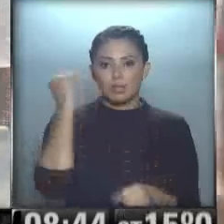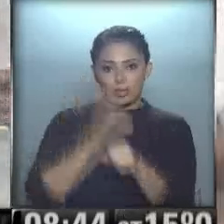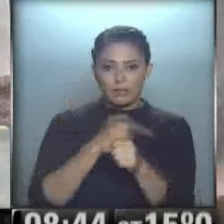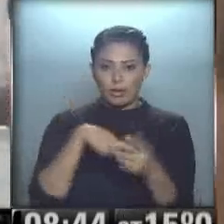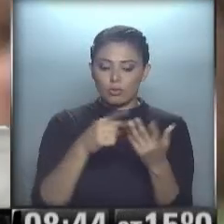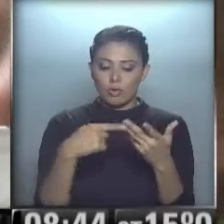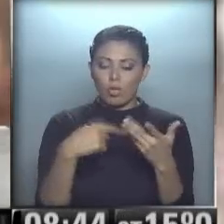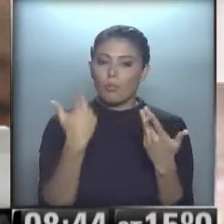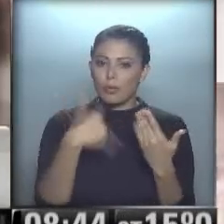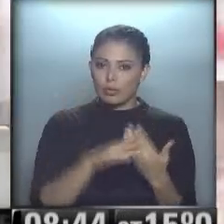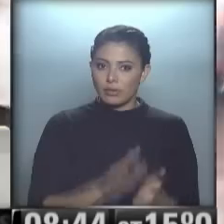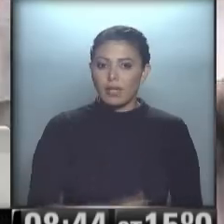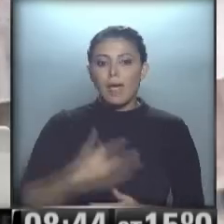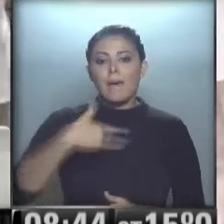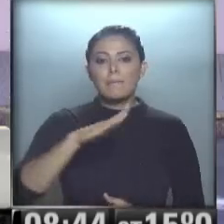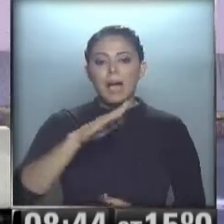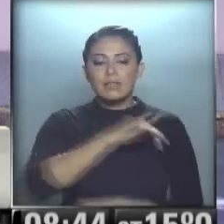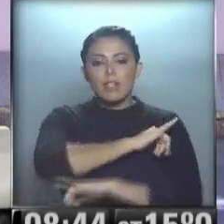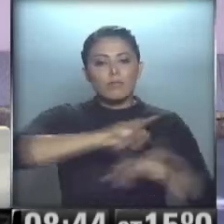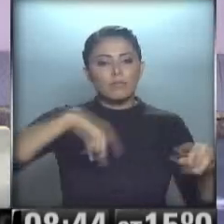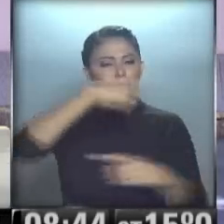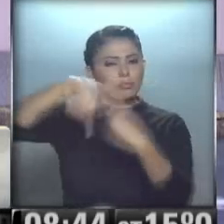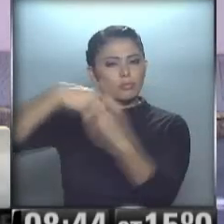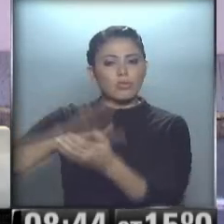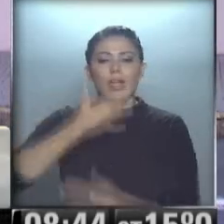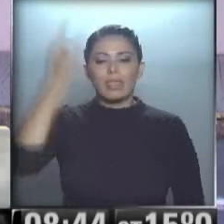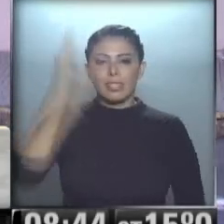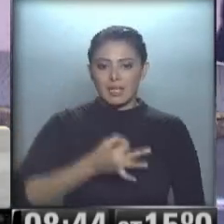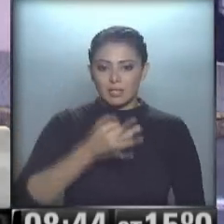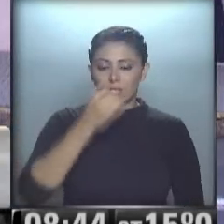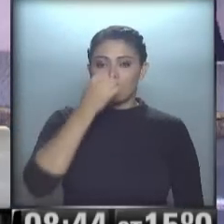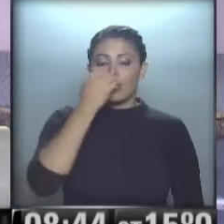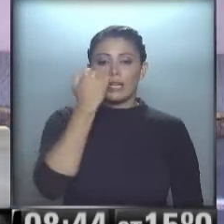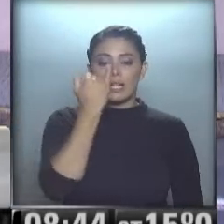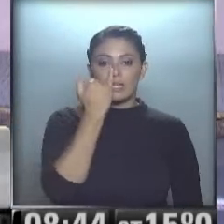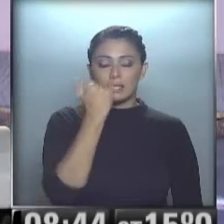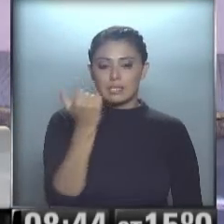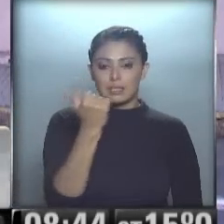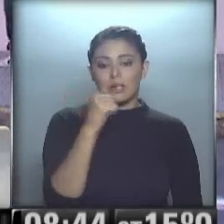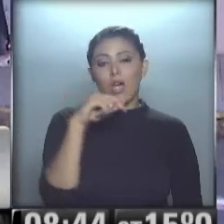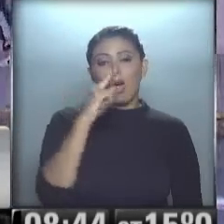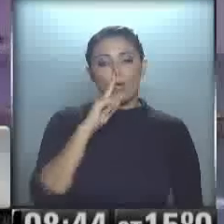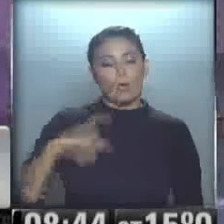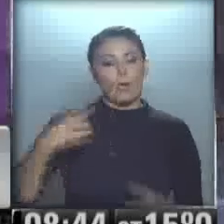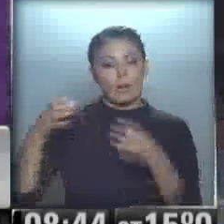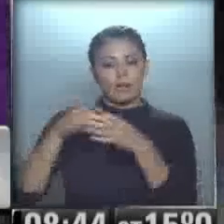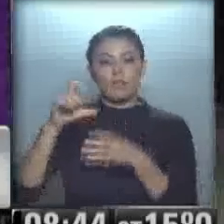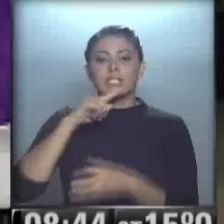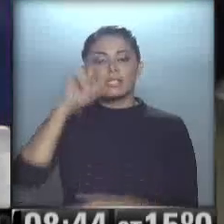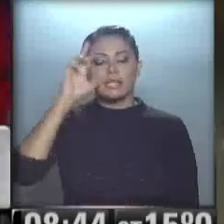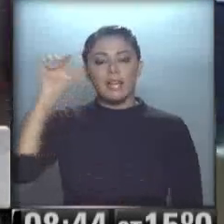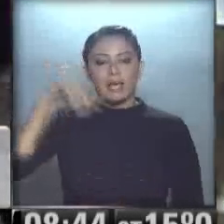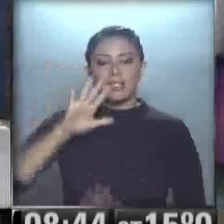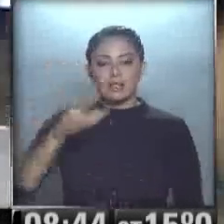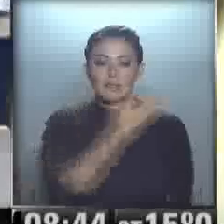tomada Bueno más repercusiones acerca de la decisión que tomó uno de los gremios docentes la cetera esto decía